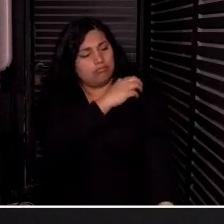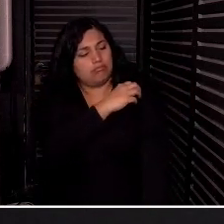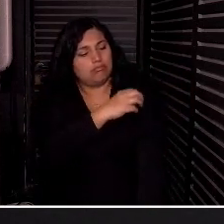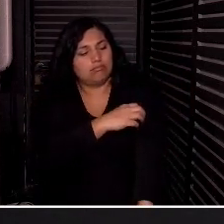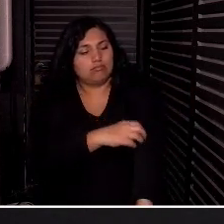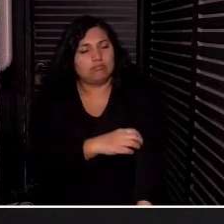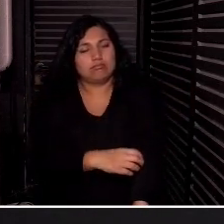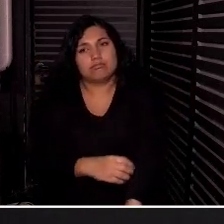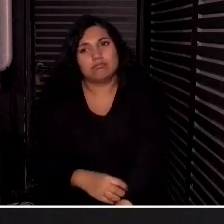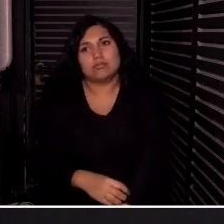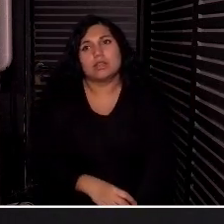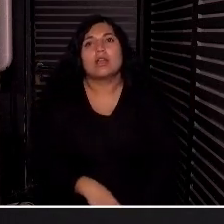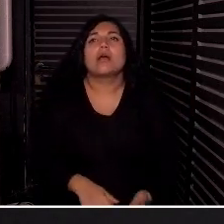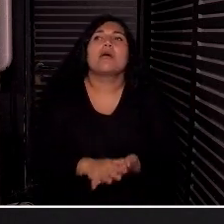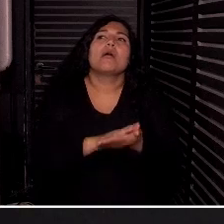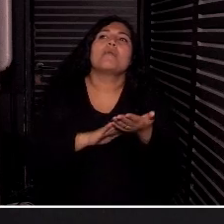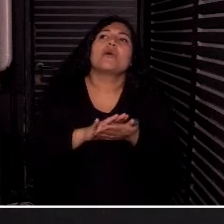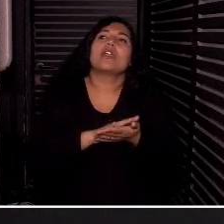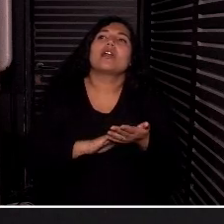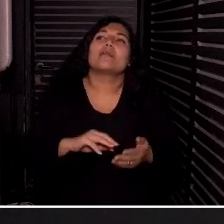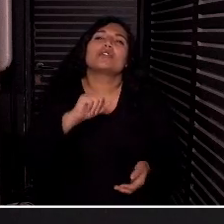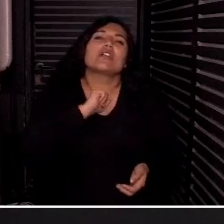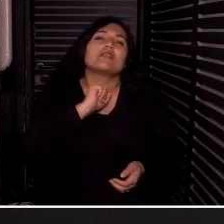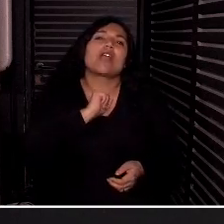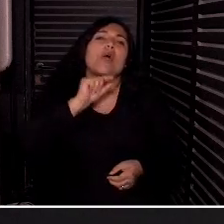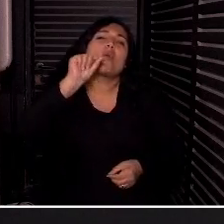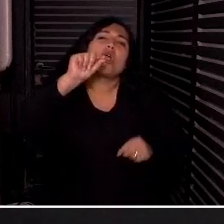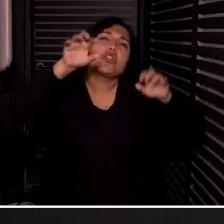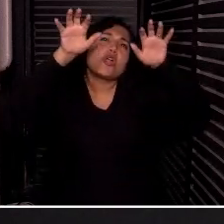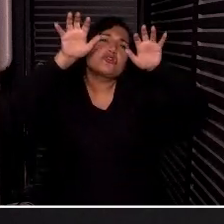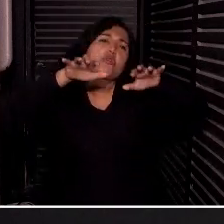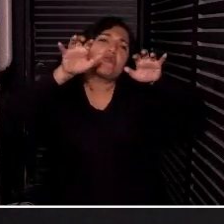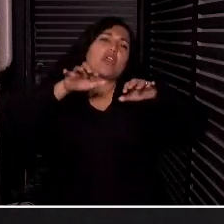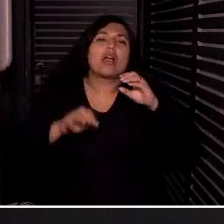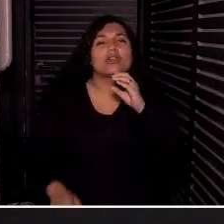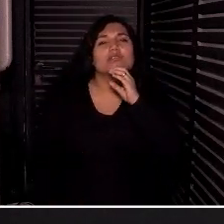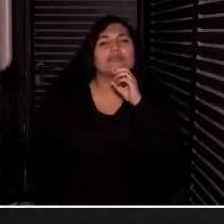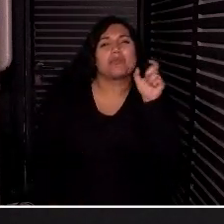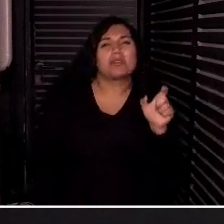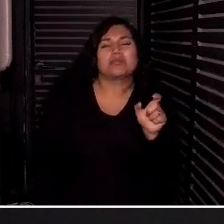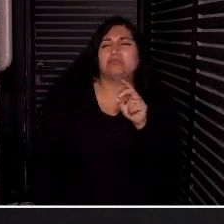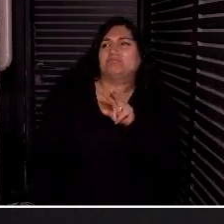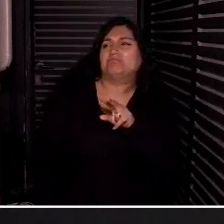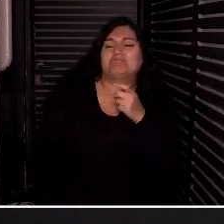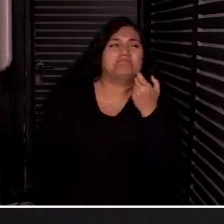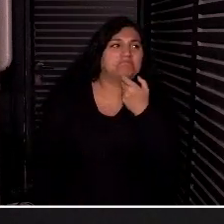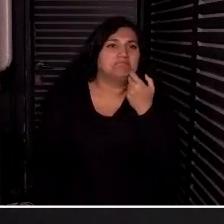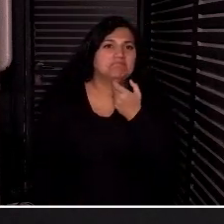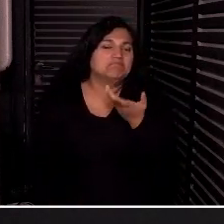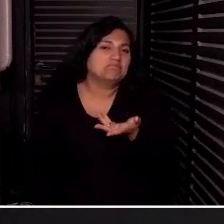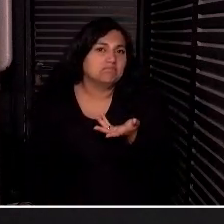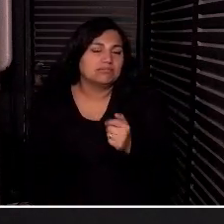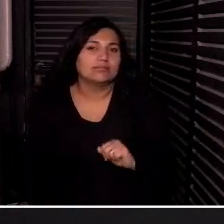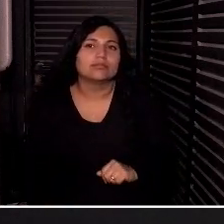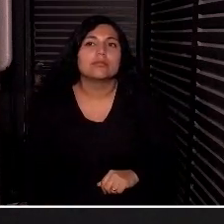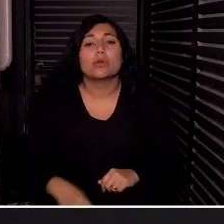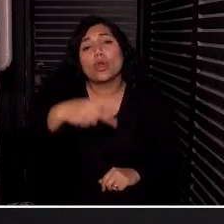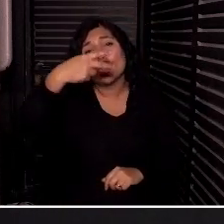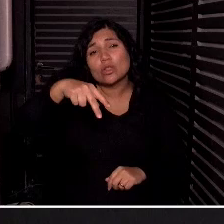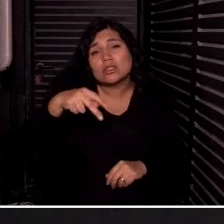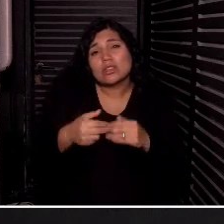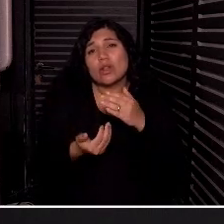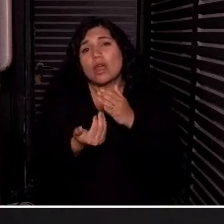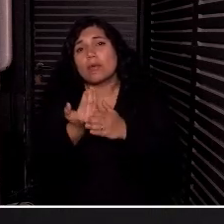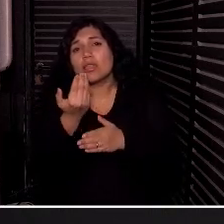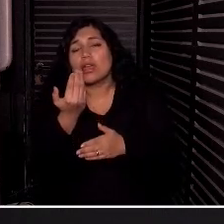porque caen Dos gotas los de Concepción seguro se están riendo o sea eso ya pero cuando enciendo el noticiero de la mañana y está lloviendo también